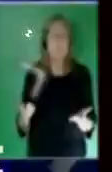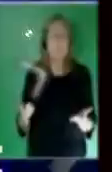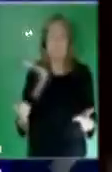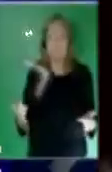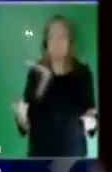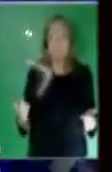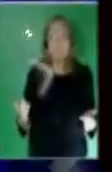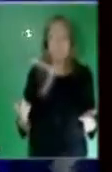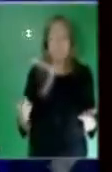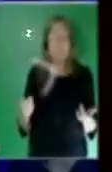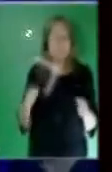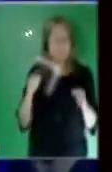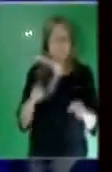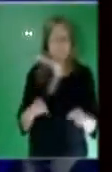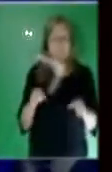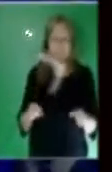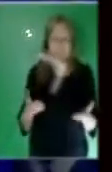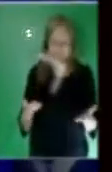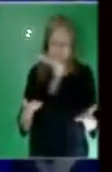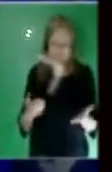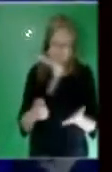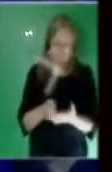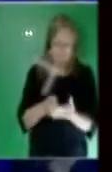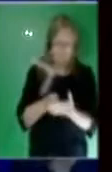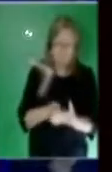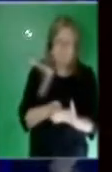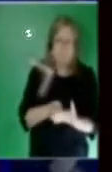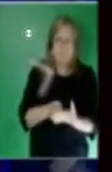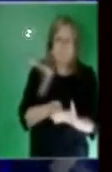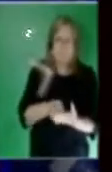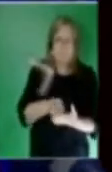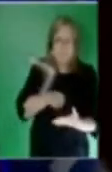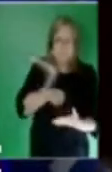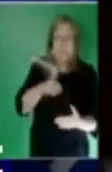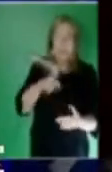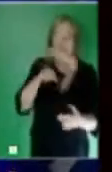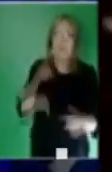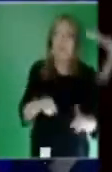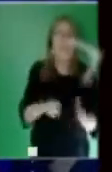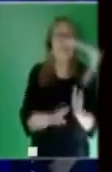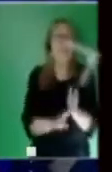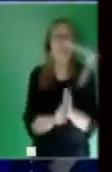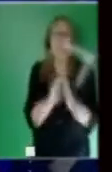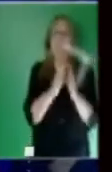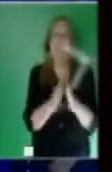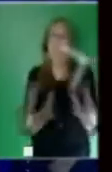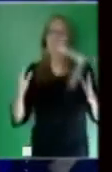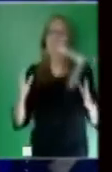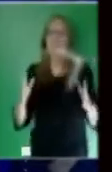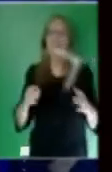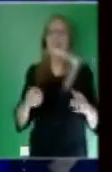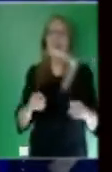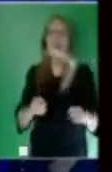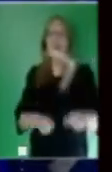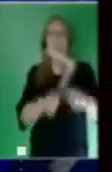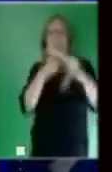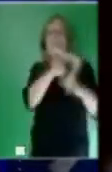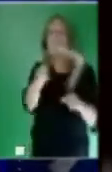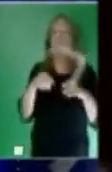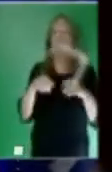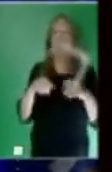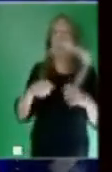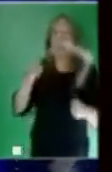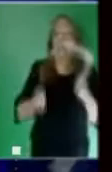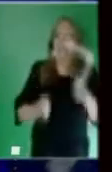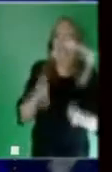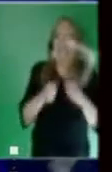El desarrollo no puede ser en contra de la felicidad, tiene que ser a favor de la felicidad humana, del amor, arriba de la tierra,